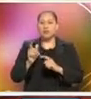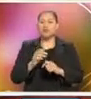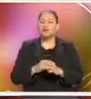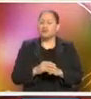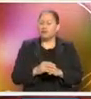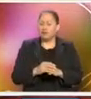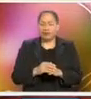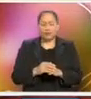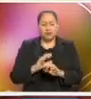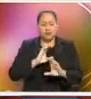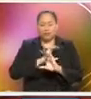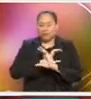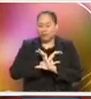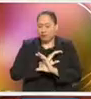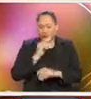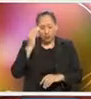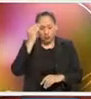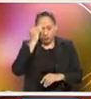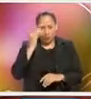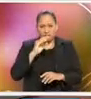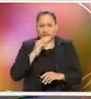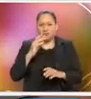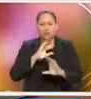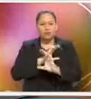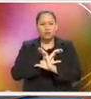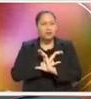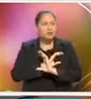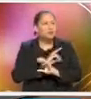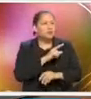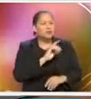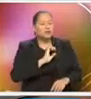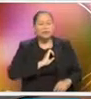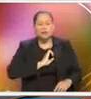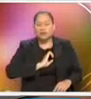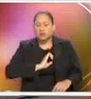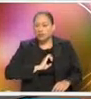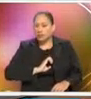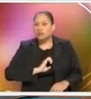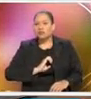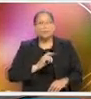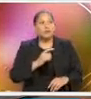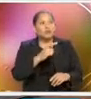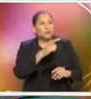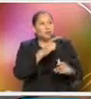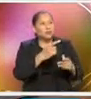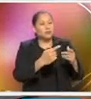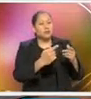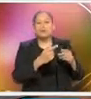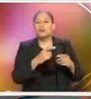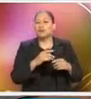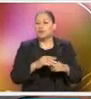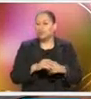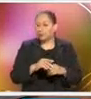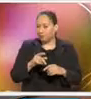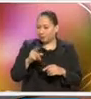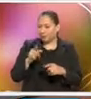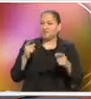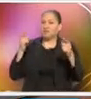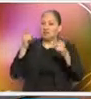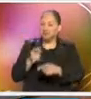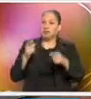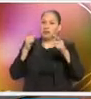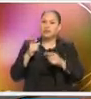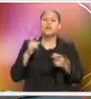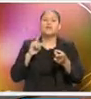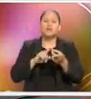serie de comportamientos no deseados que desafortunadamente afectan a las víctimas que seleccionan, ¿no? Claro. ¿Dónde se da el